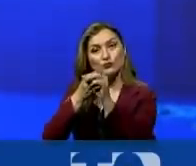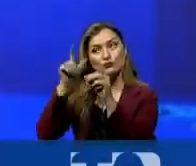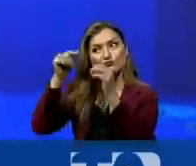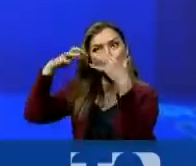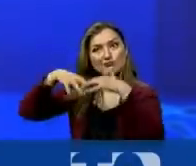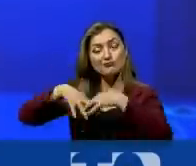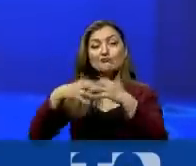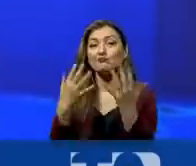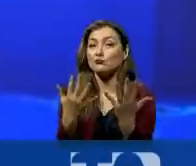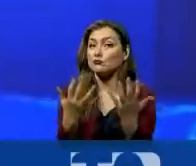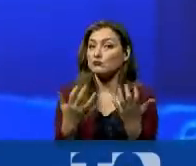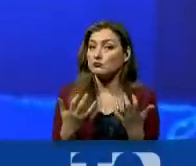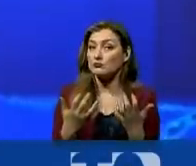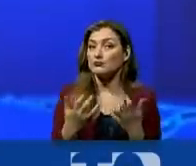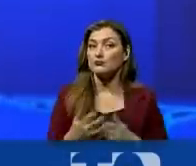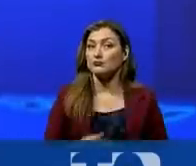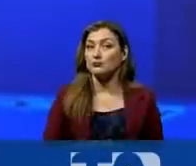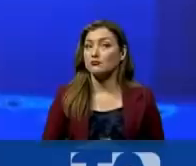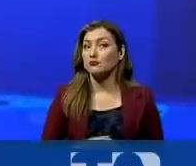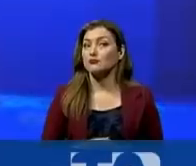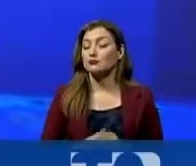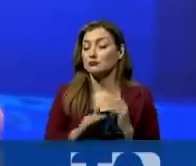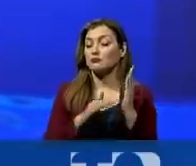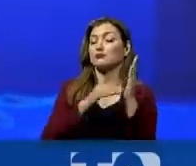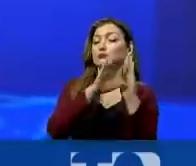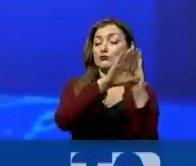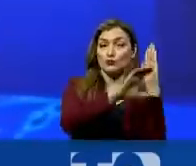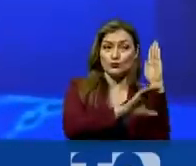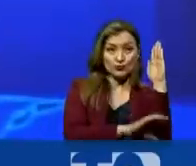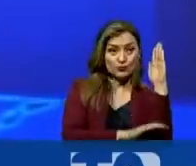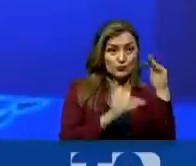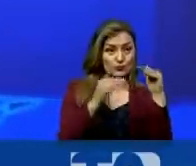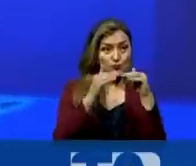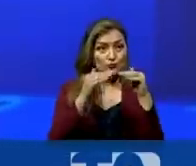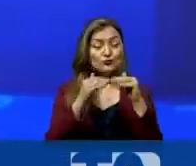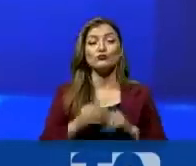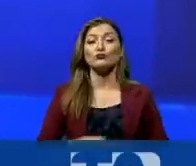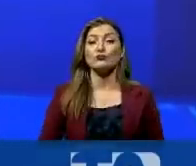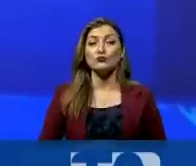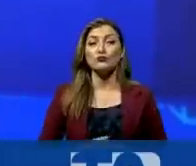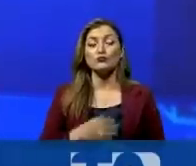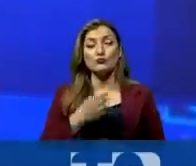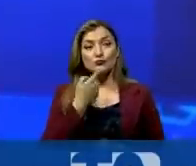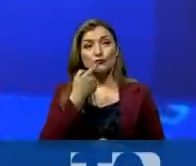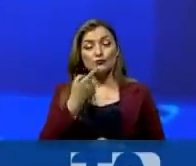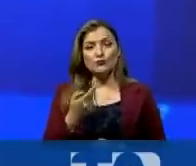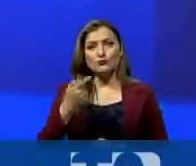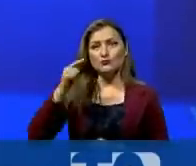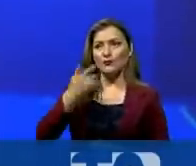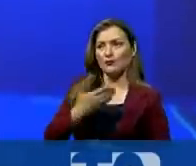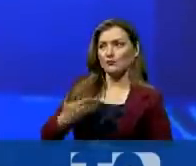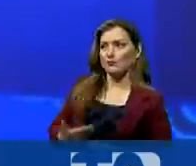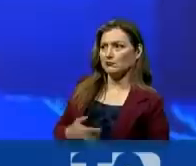discursos que pretenden ir en contra de la constitución y de la democracia hablar de bajarse al